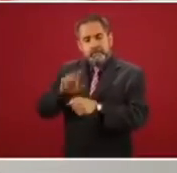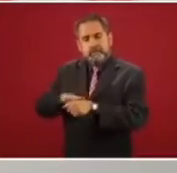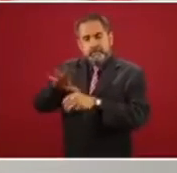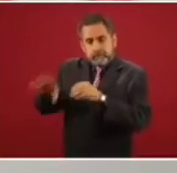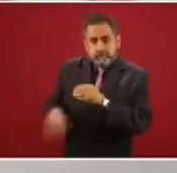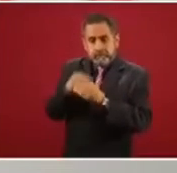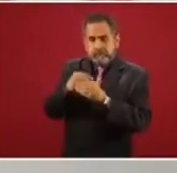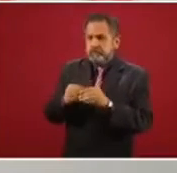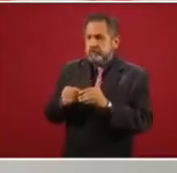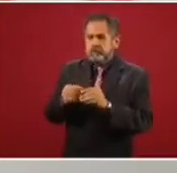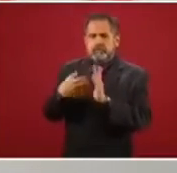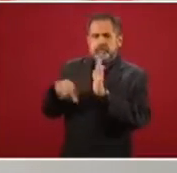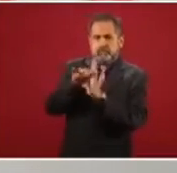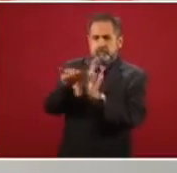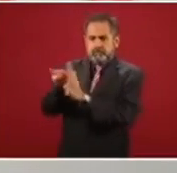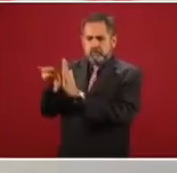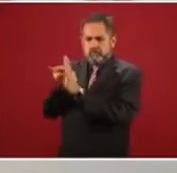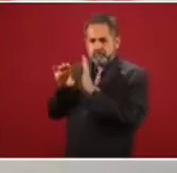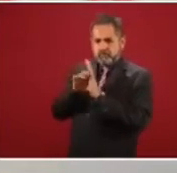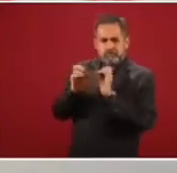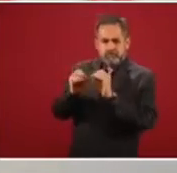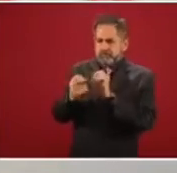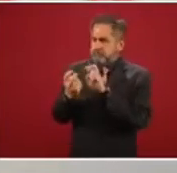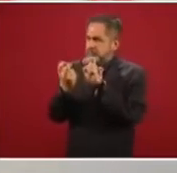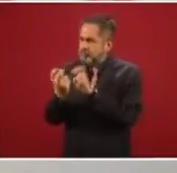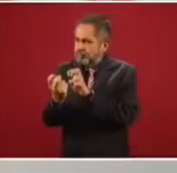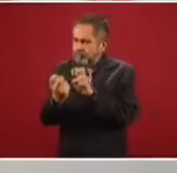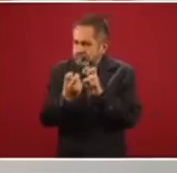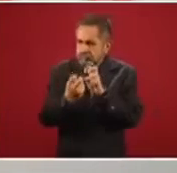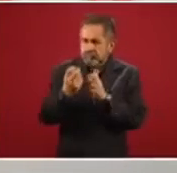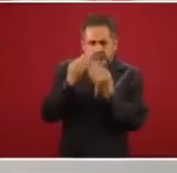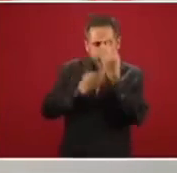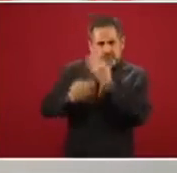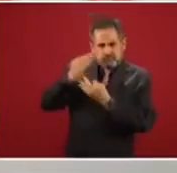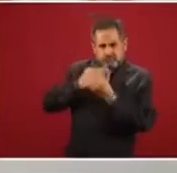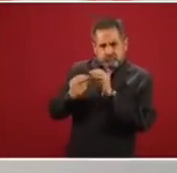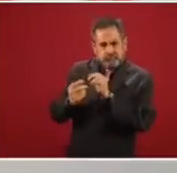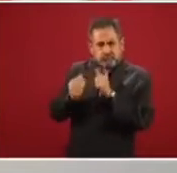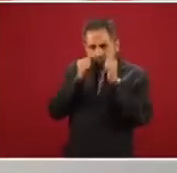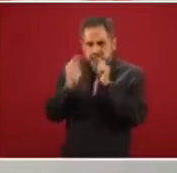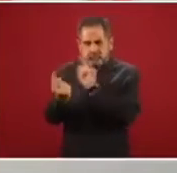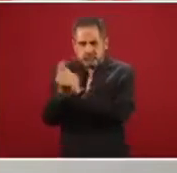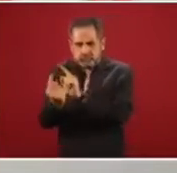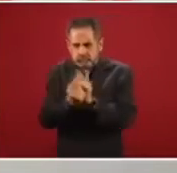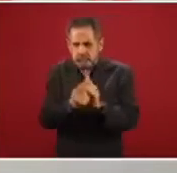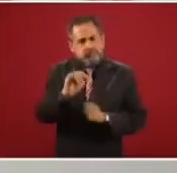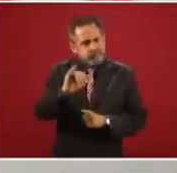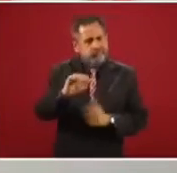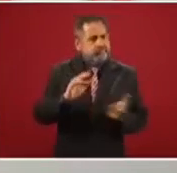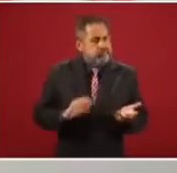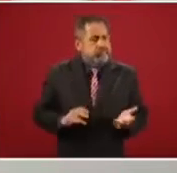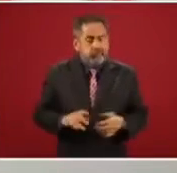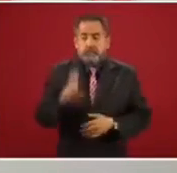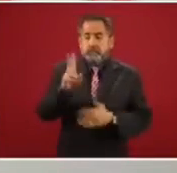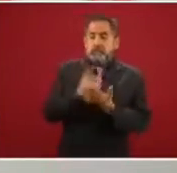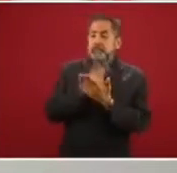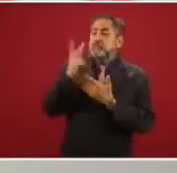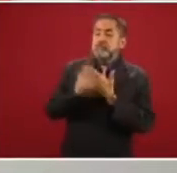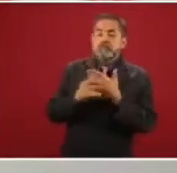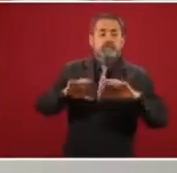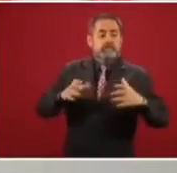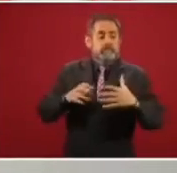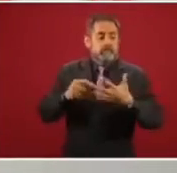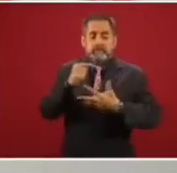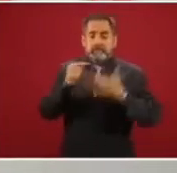consultorios de las cosas que estamos haciendo es que estas especialidades troncales del programa estén cubiertas